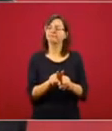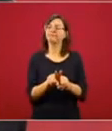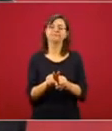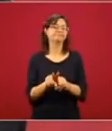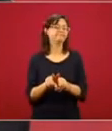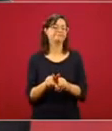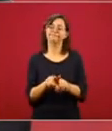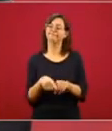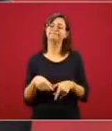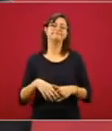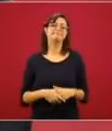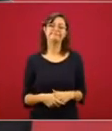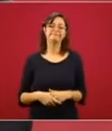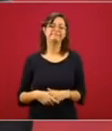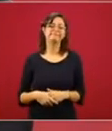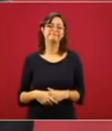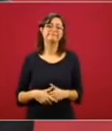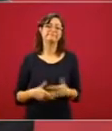Entonces,